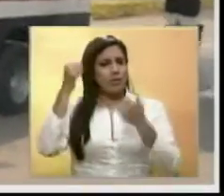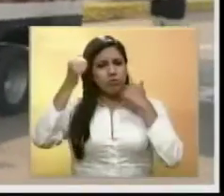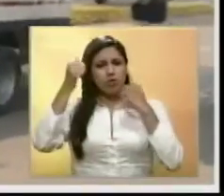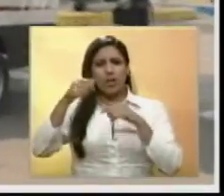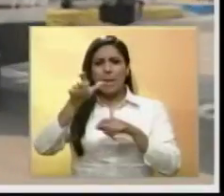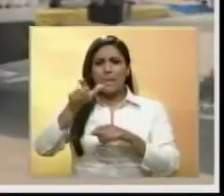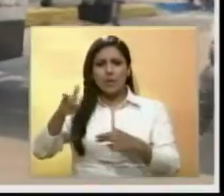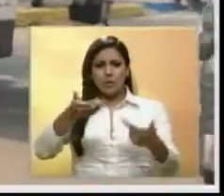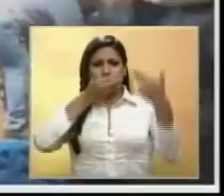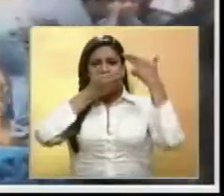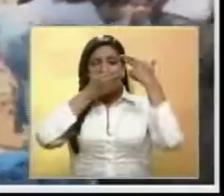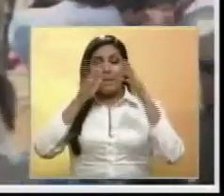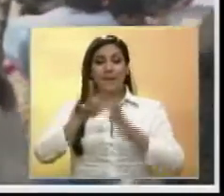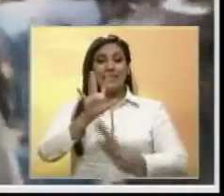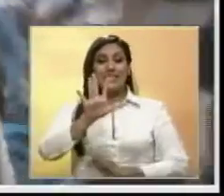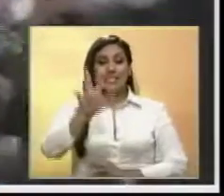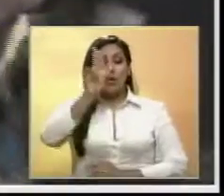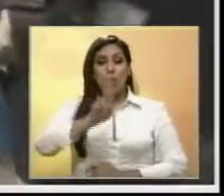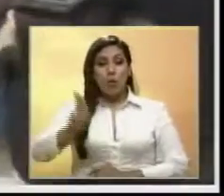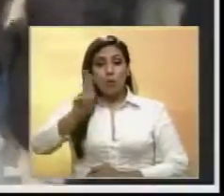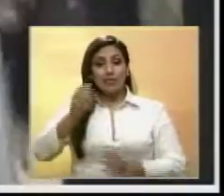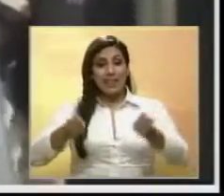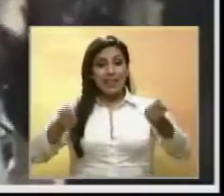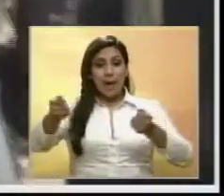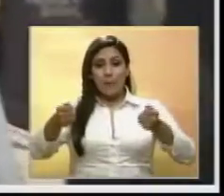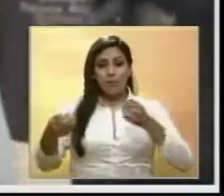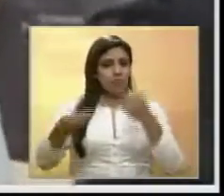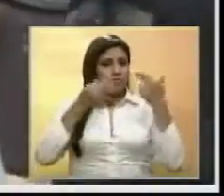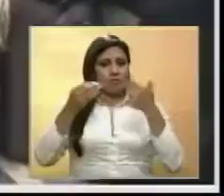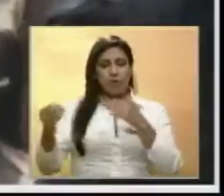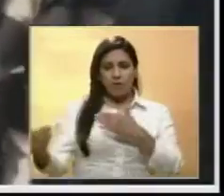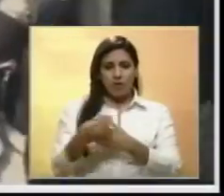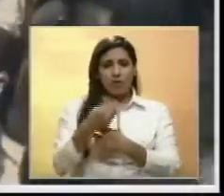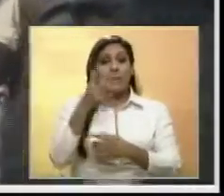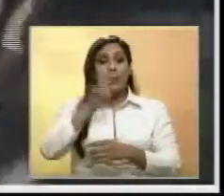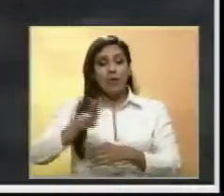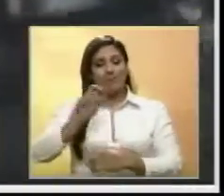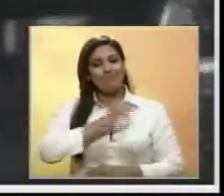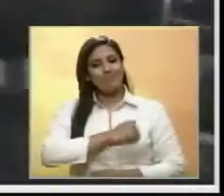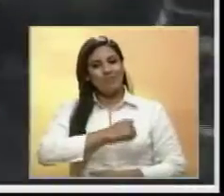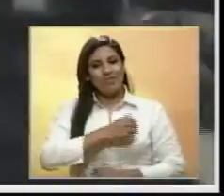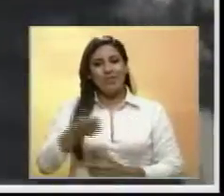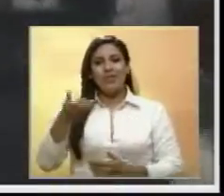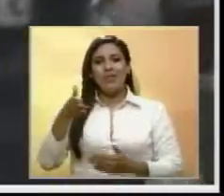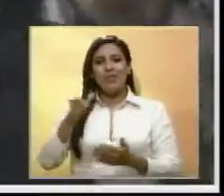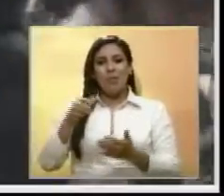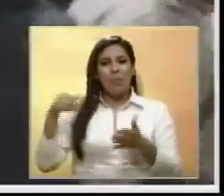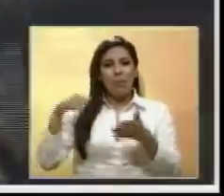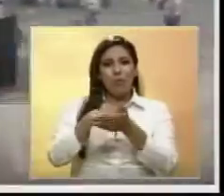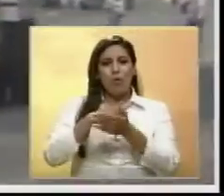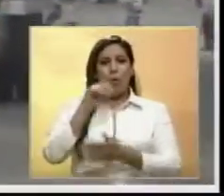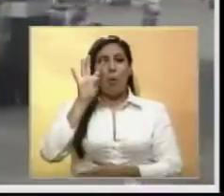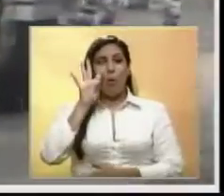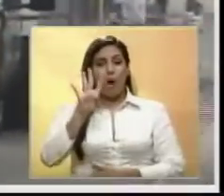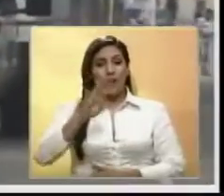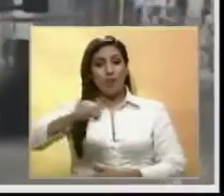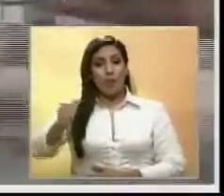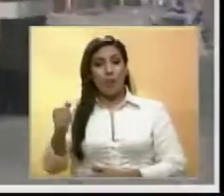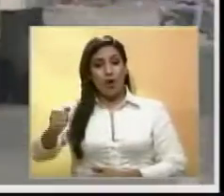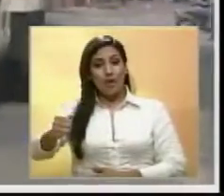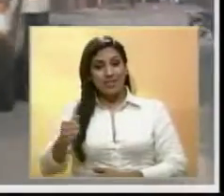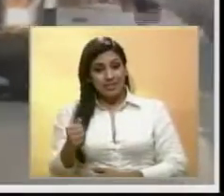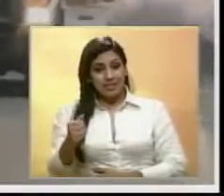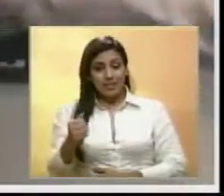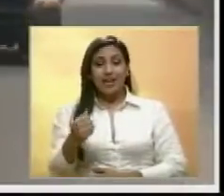desconocidos secuestraron al menos 5 unidades de transporte. En esa acción, lamentablemente, fueron atropellados 4 efectivos